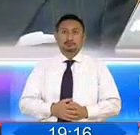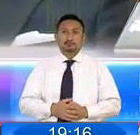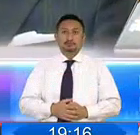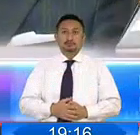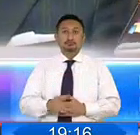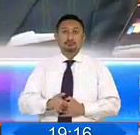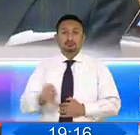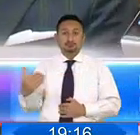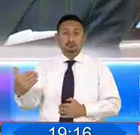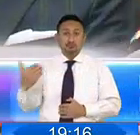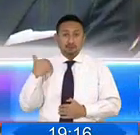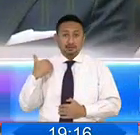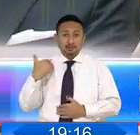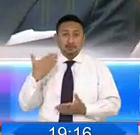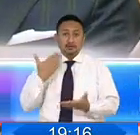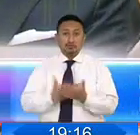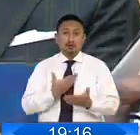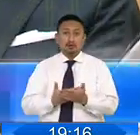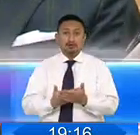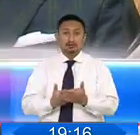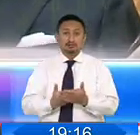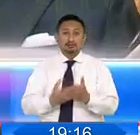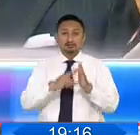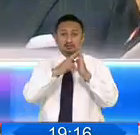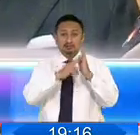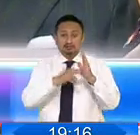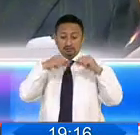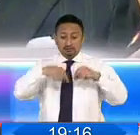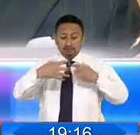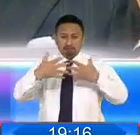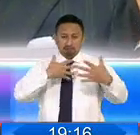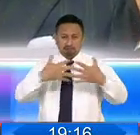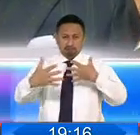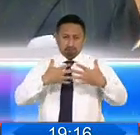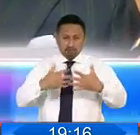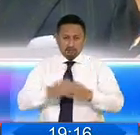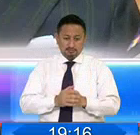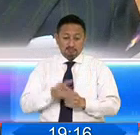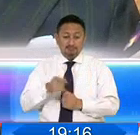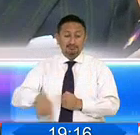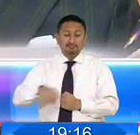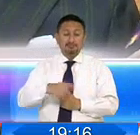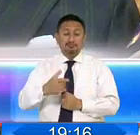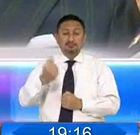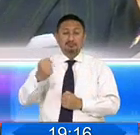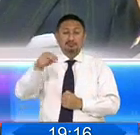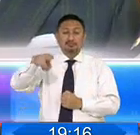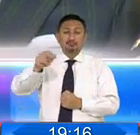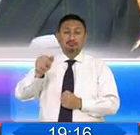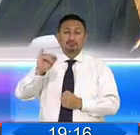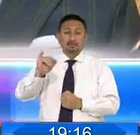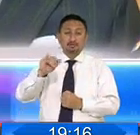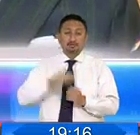tener evidencias, registros y sobre todo transparencia de lo que ha hecho SNAIN o de lo que no ha